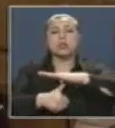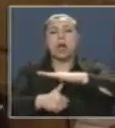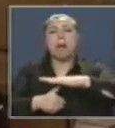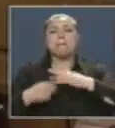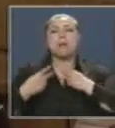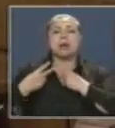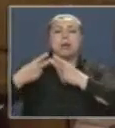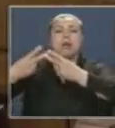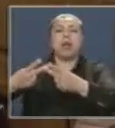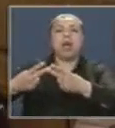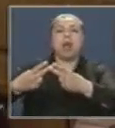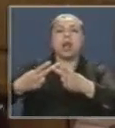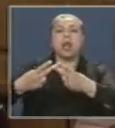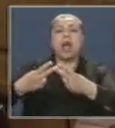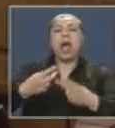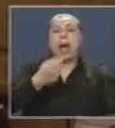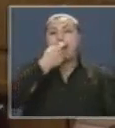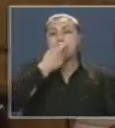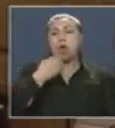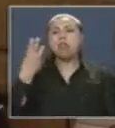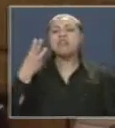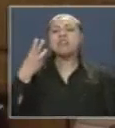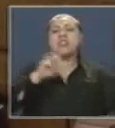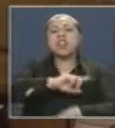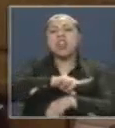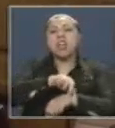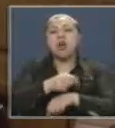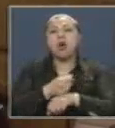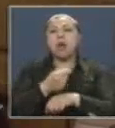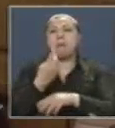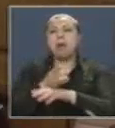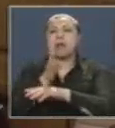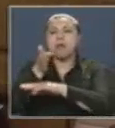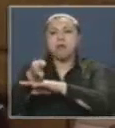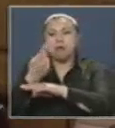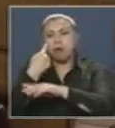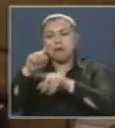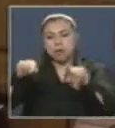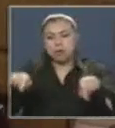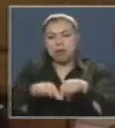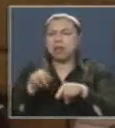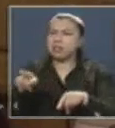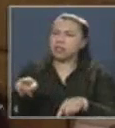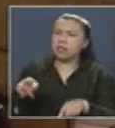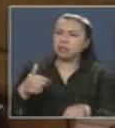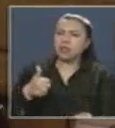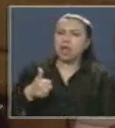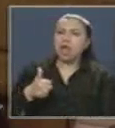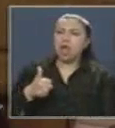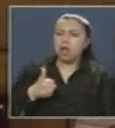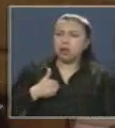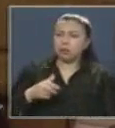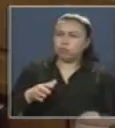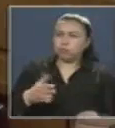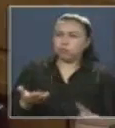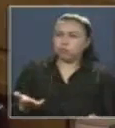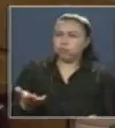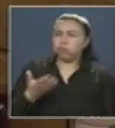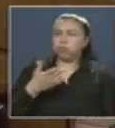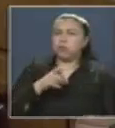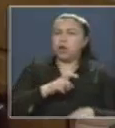viajaran a Puerto Montt, más de 3 horas de viaje, para que lo vayan a ver a él, a su oficina. Es el compromiso del gobierno de los tiempos